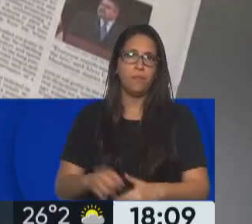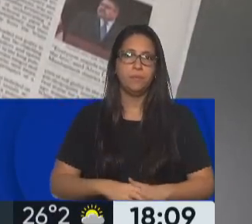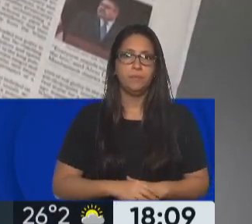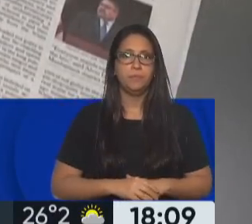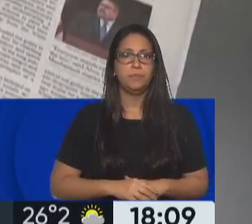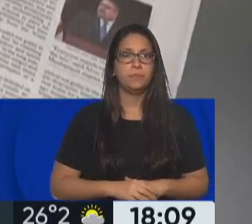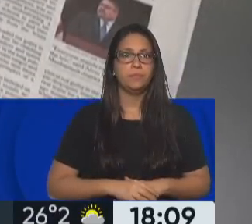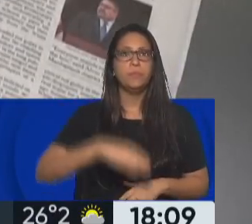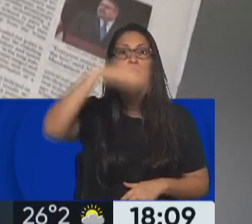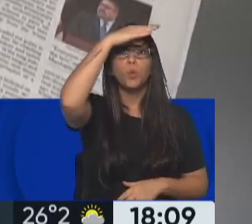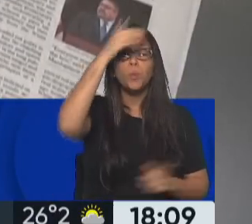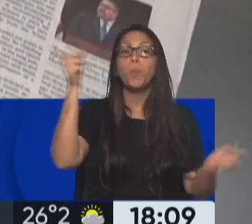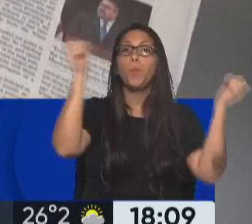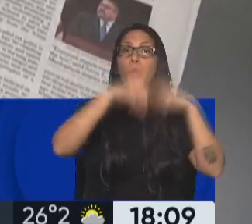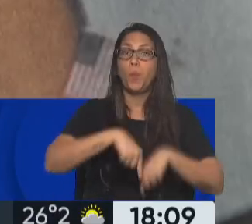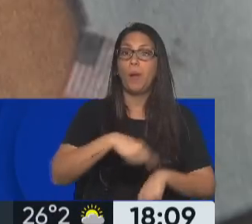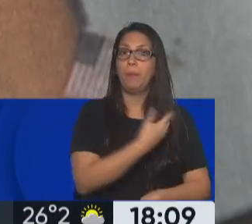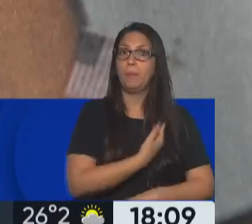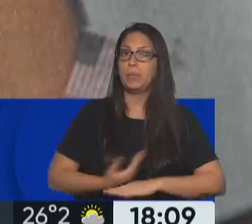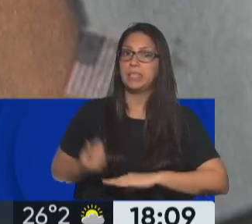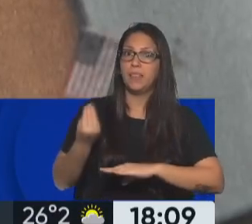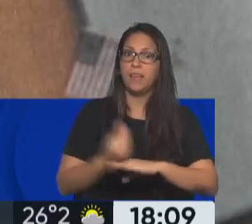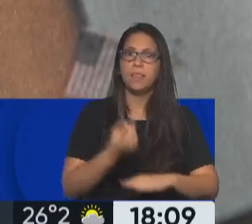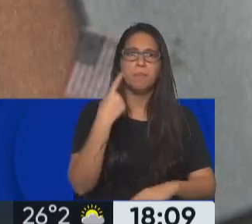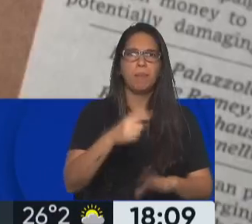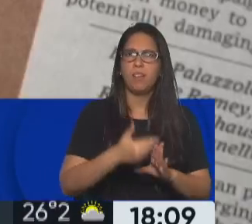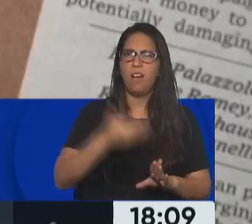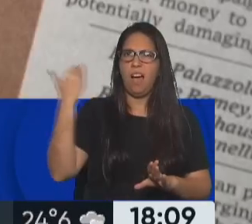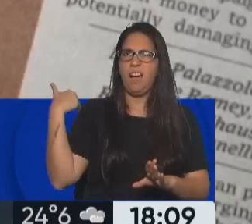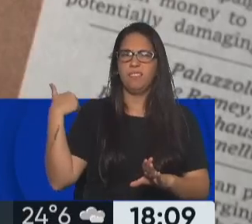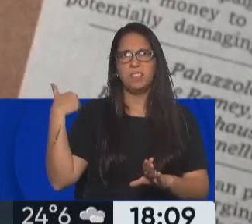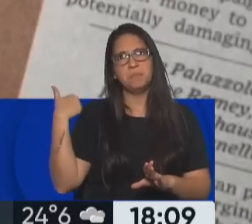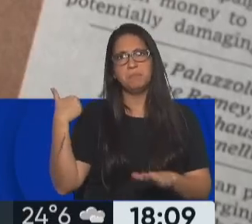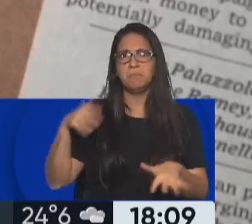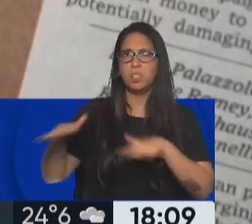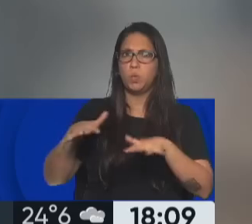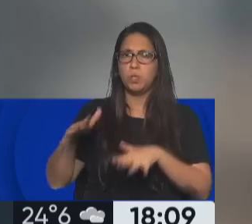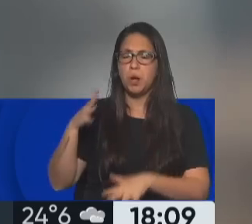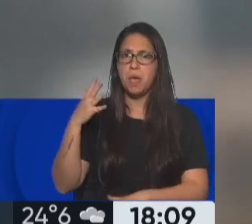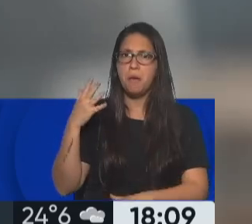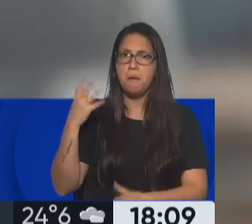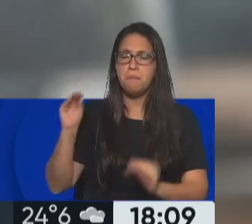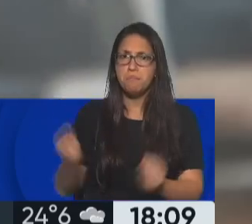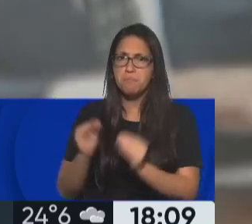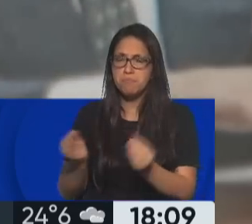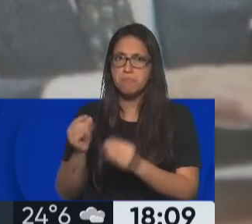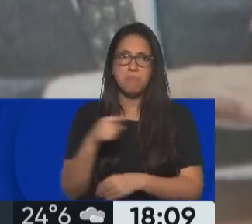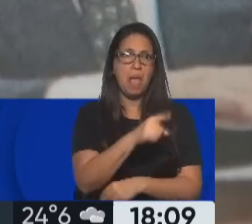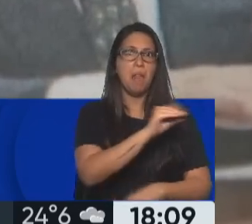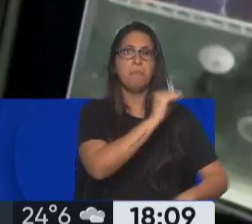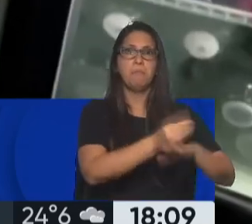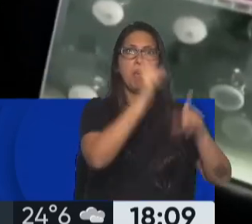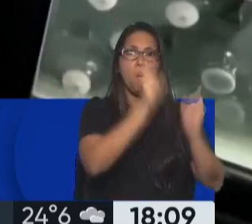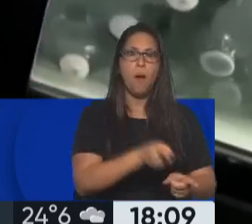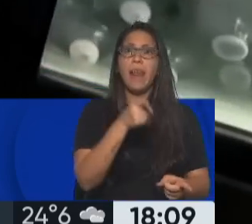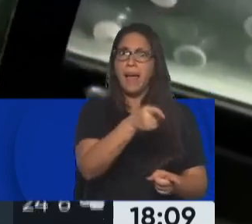Trump vuelve a la presidencia a pesar de varias singularidades que para otro político hubieran sido fulminantes. Es el primer presidente con